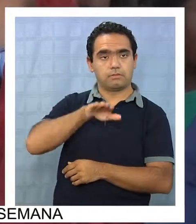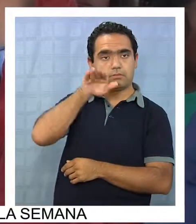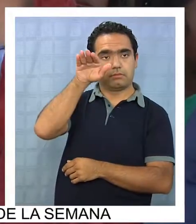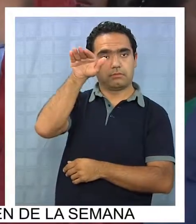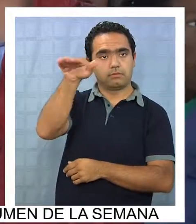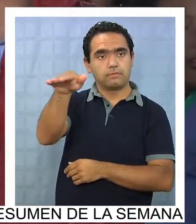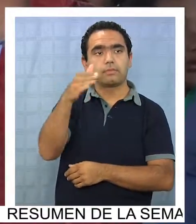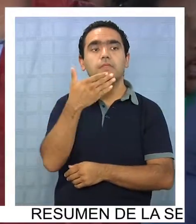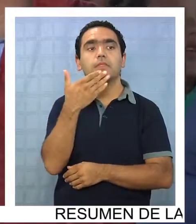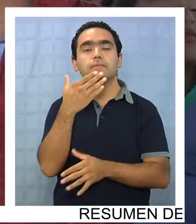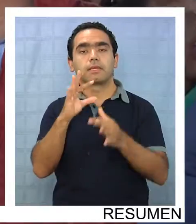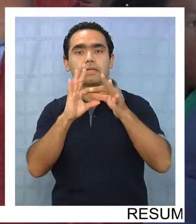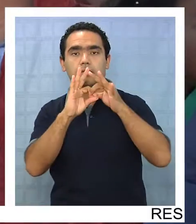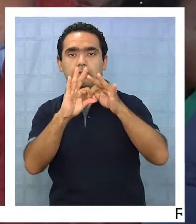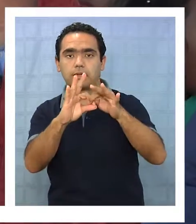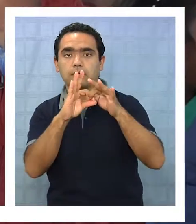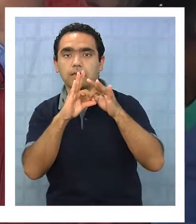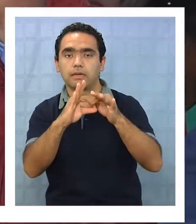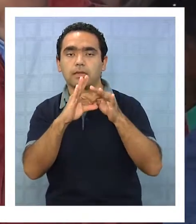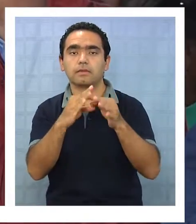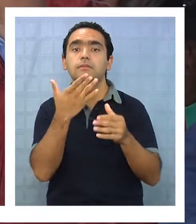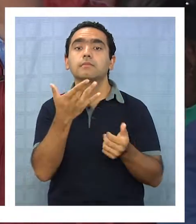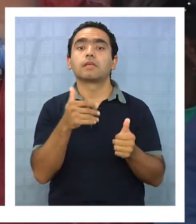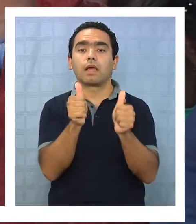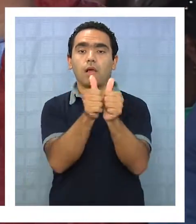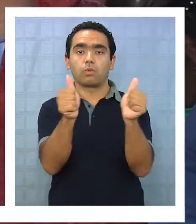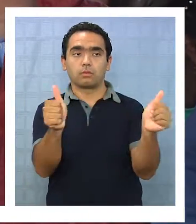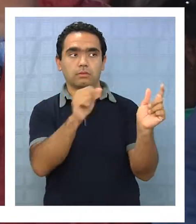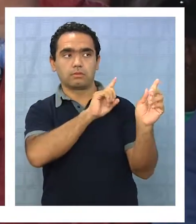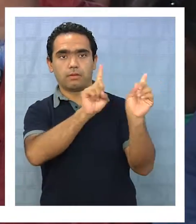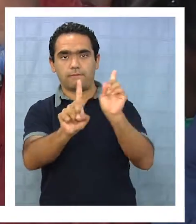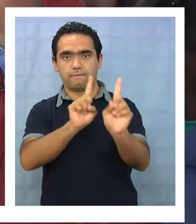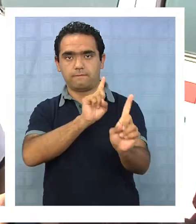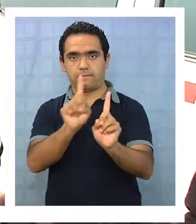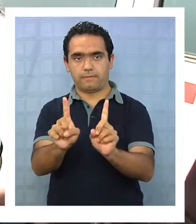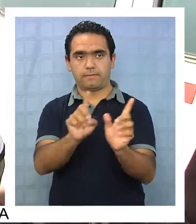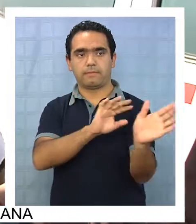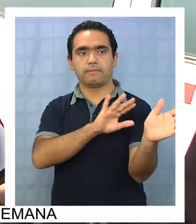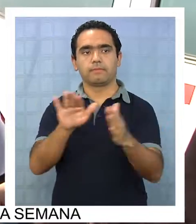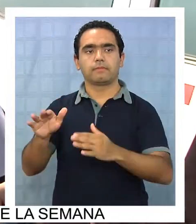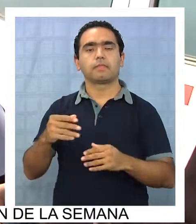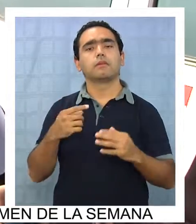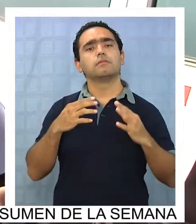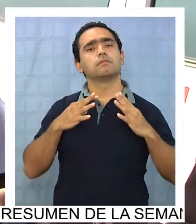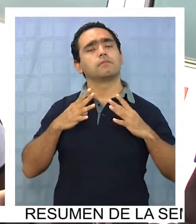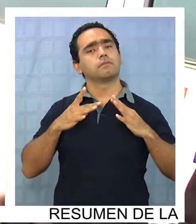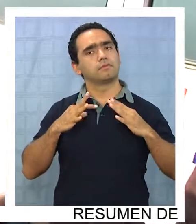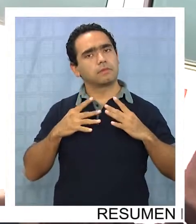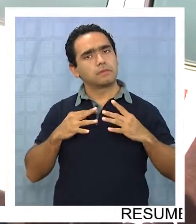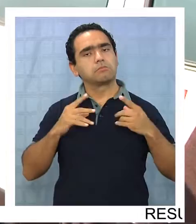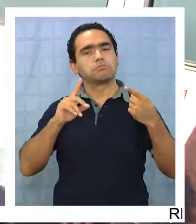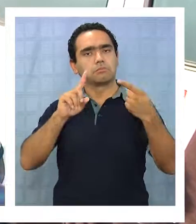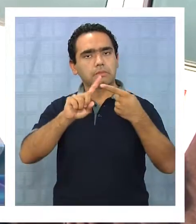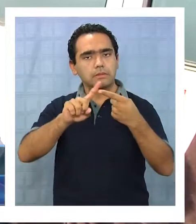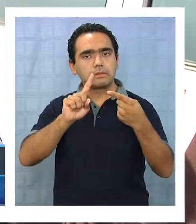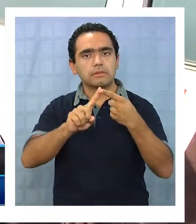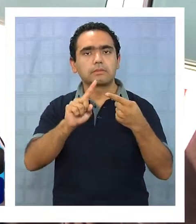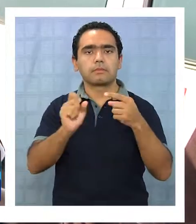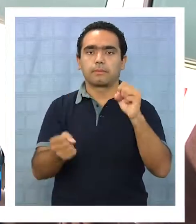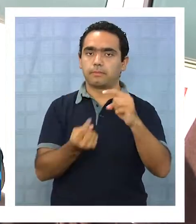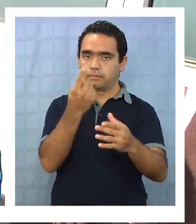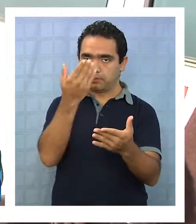además de agradecer que las autoridades se hagan presentes en la actividad. Muy contentos de participar por primera vez en este